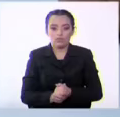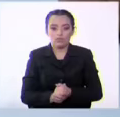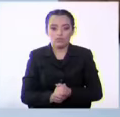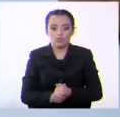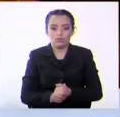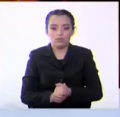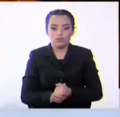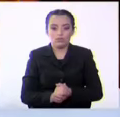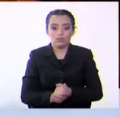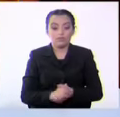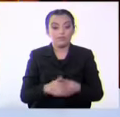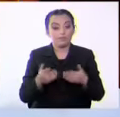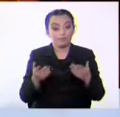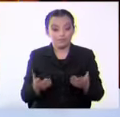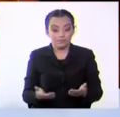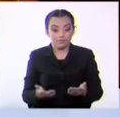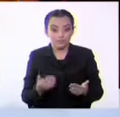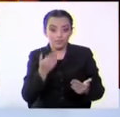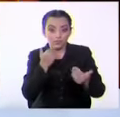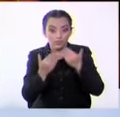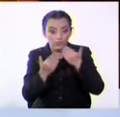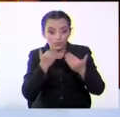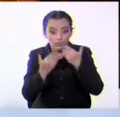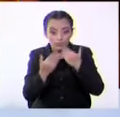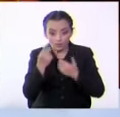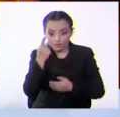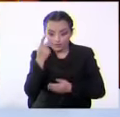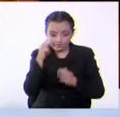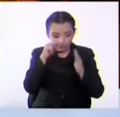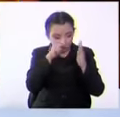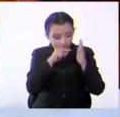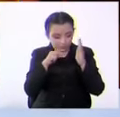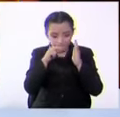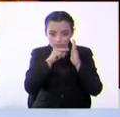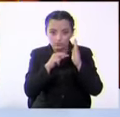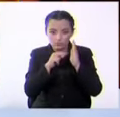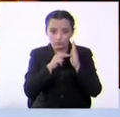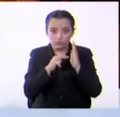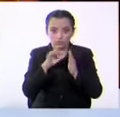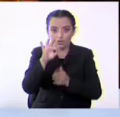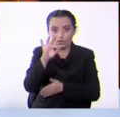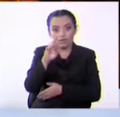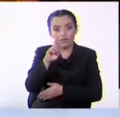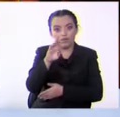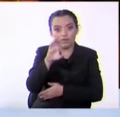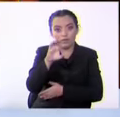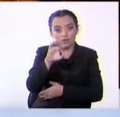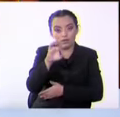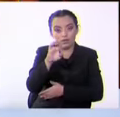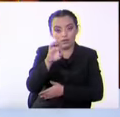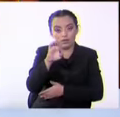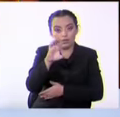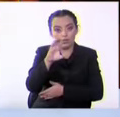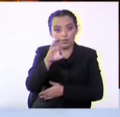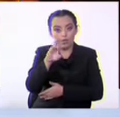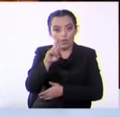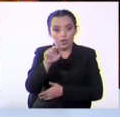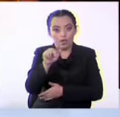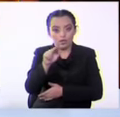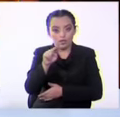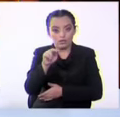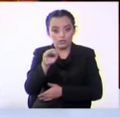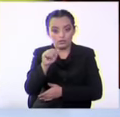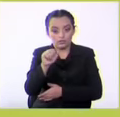Muy bien. Ahora, si ustedes pueden notar, las frecuencias han cambiado grandemente. Las vamos a